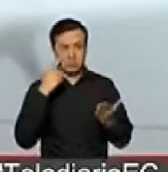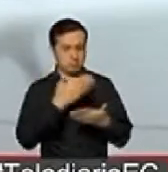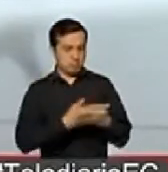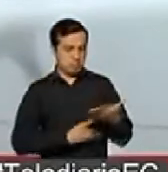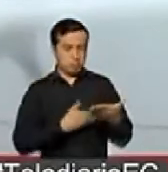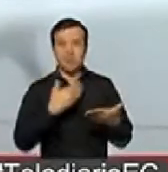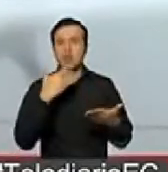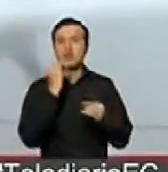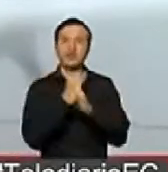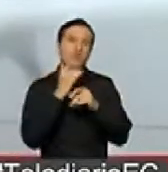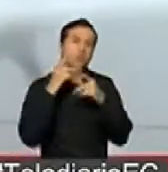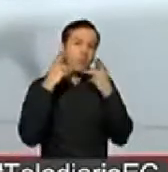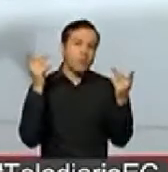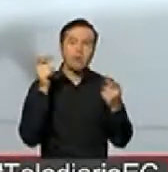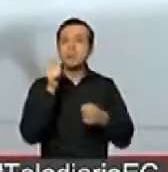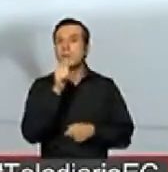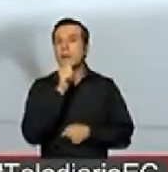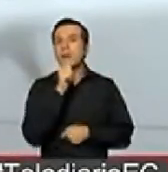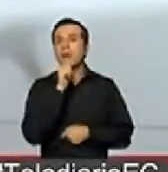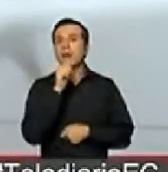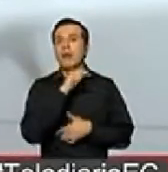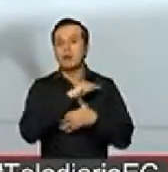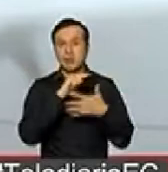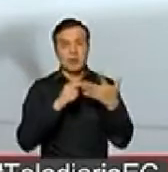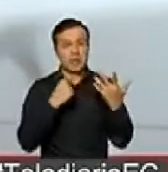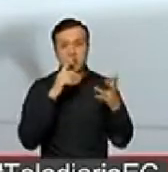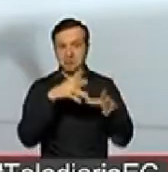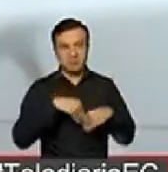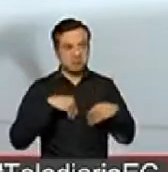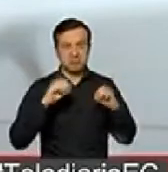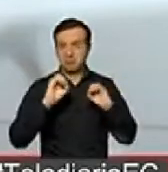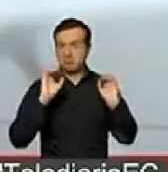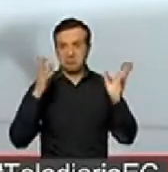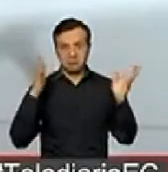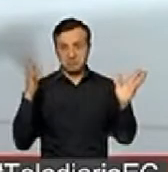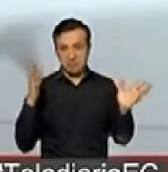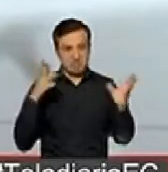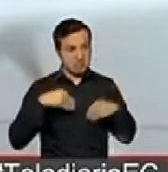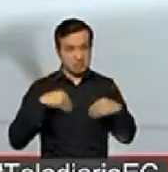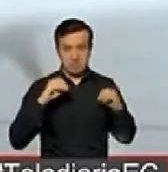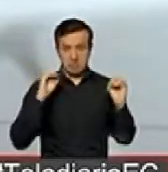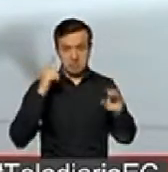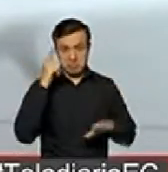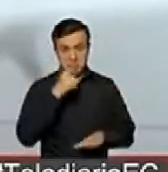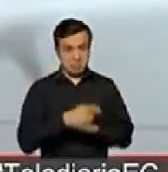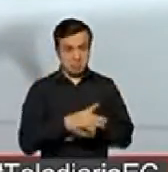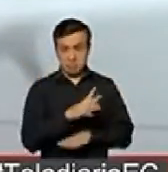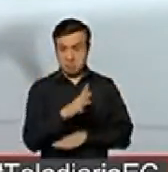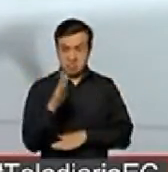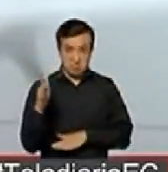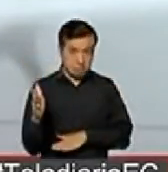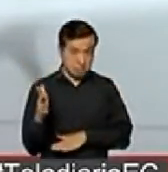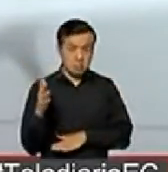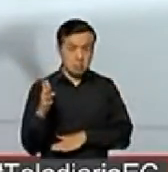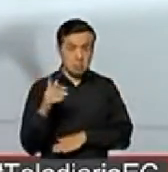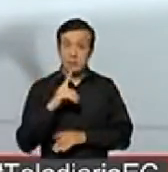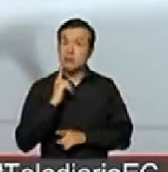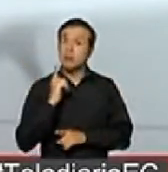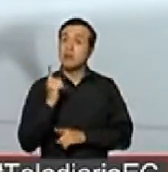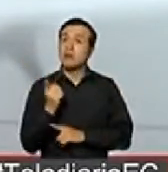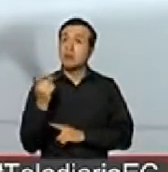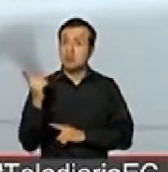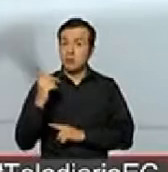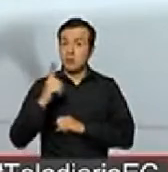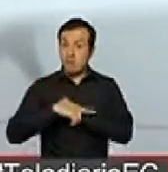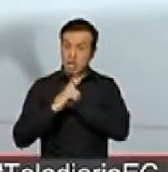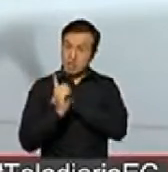el sector público, sector privado y demás, omite ese requisito o la exigencia de ese requisito, por supuesto van a haber